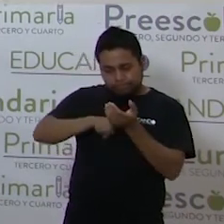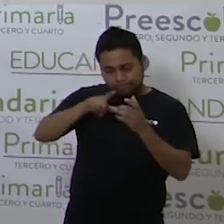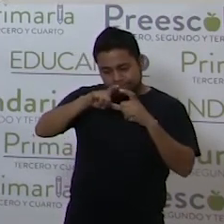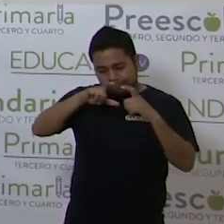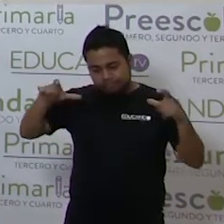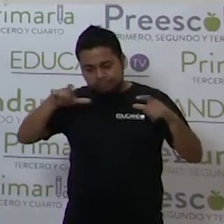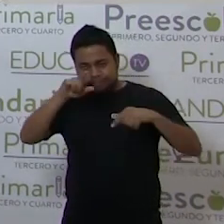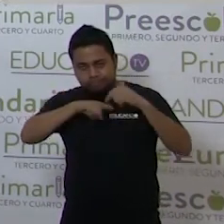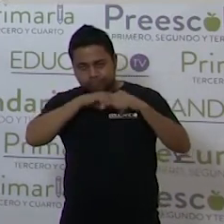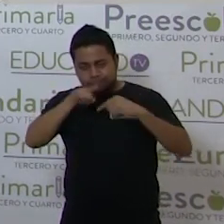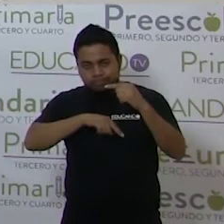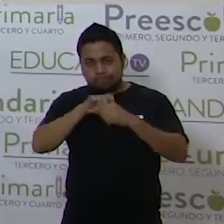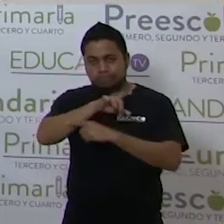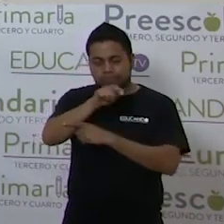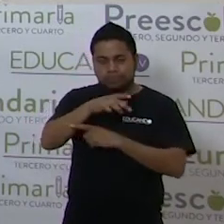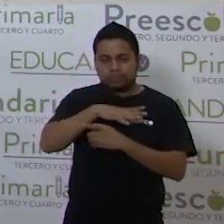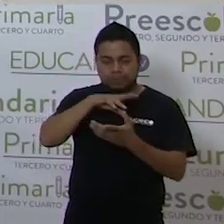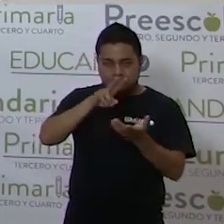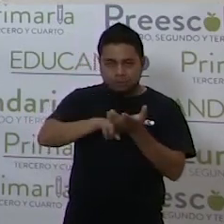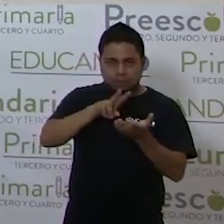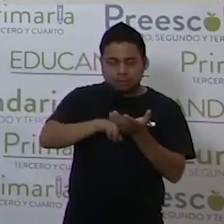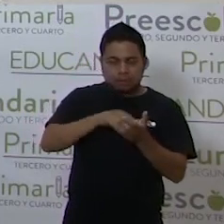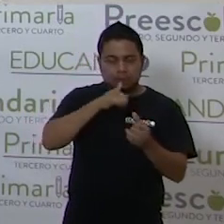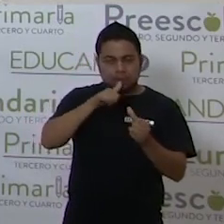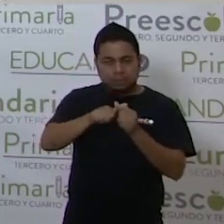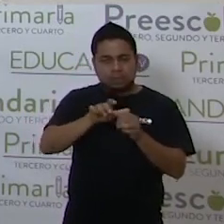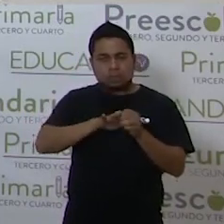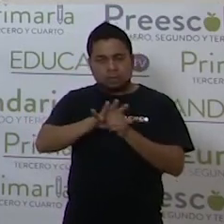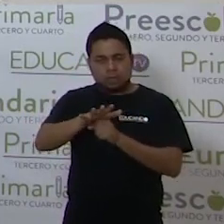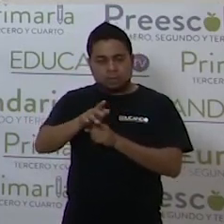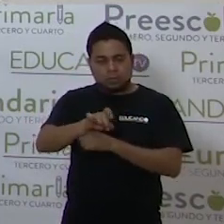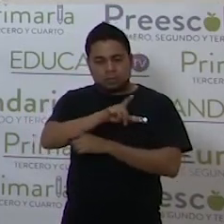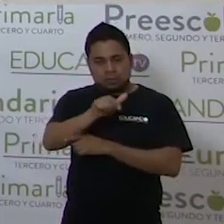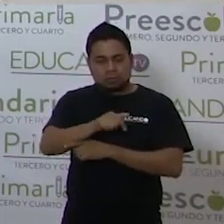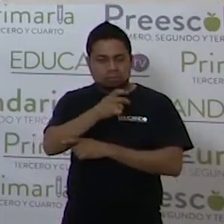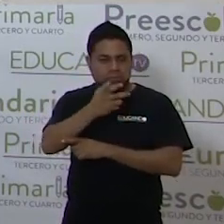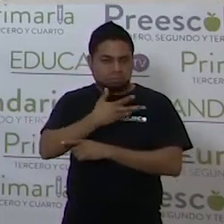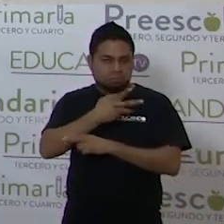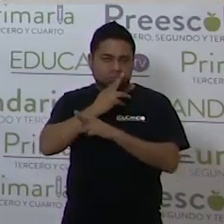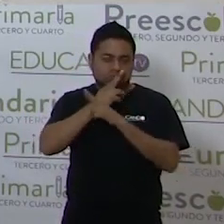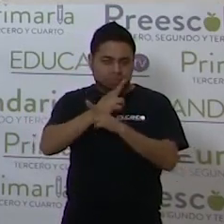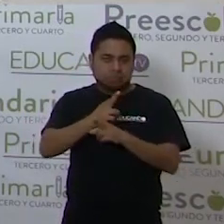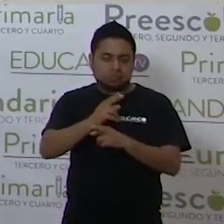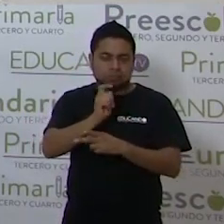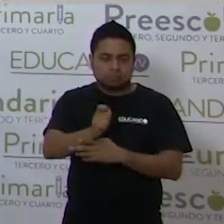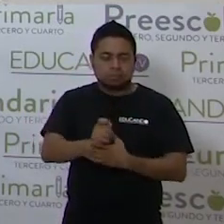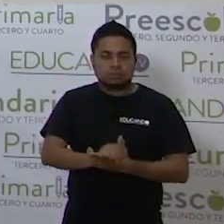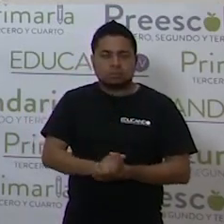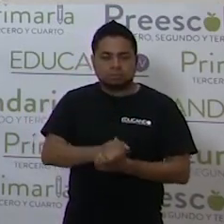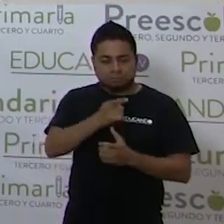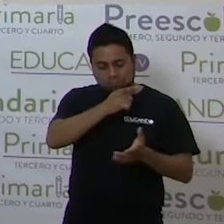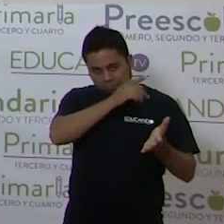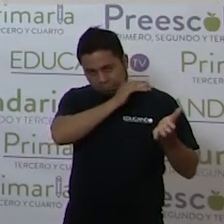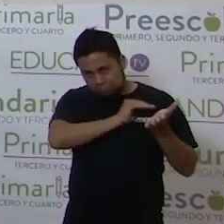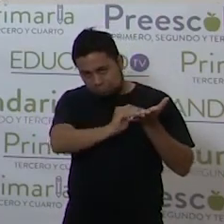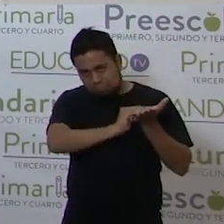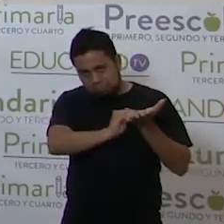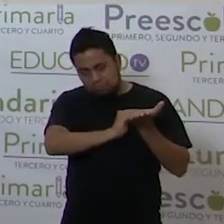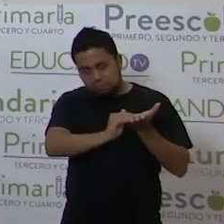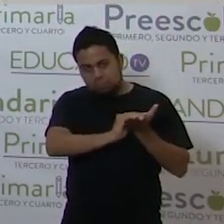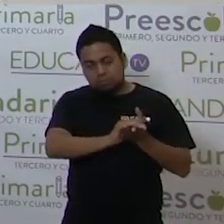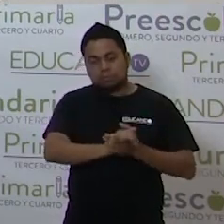después encontramos el valor de la incógnita y así de fácil vamos a solucionar este problema vamos a borrar